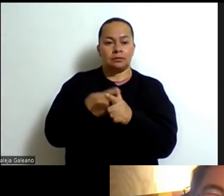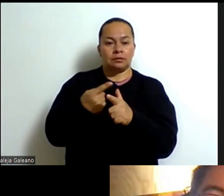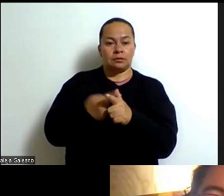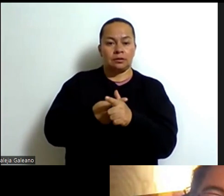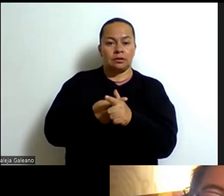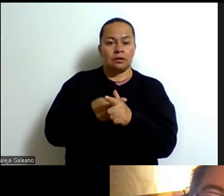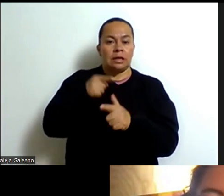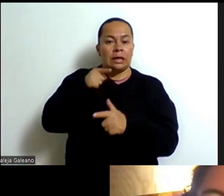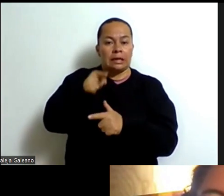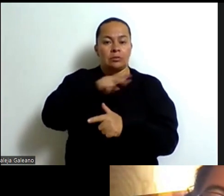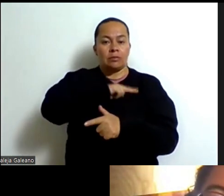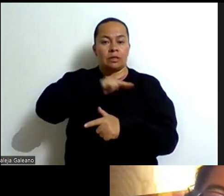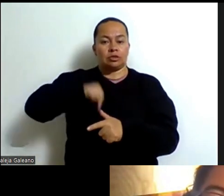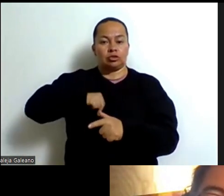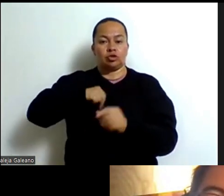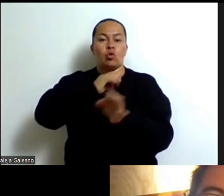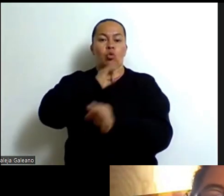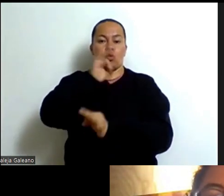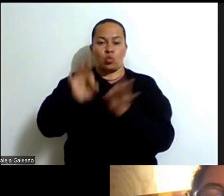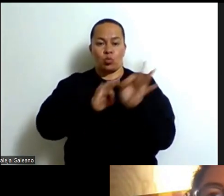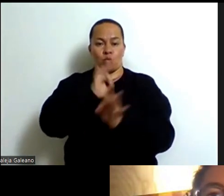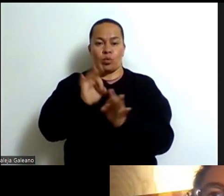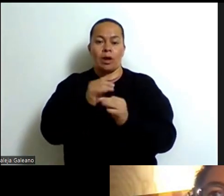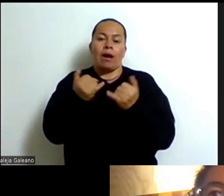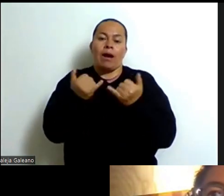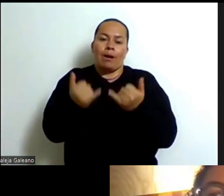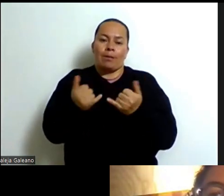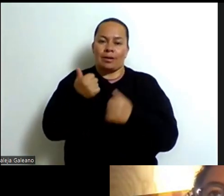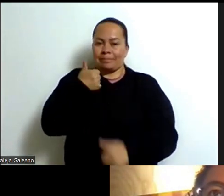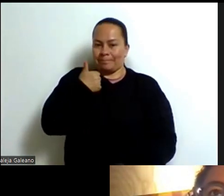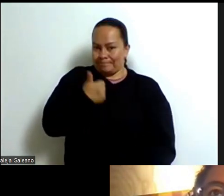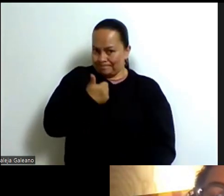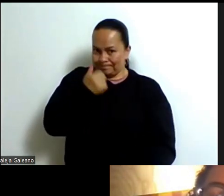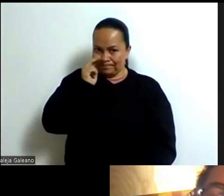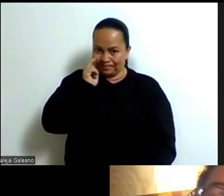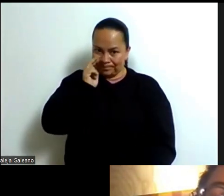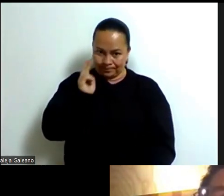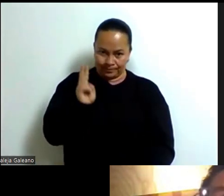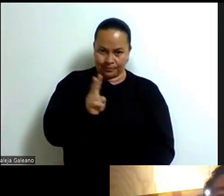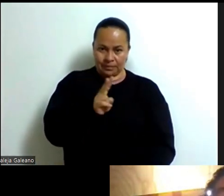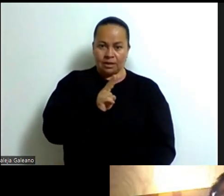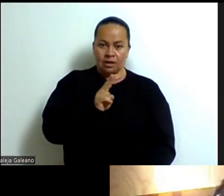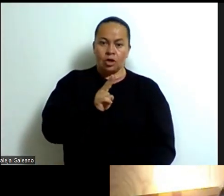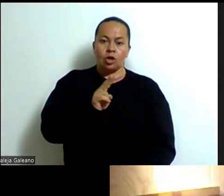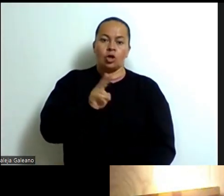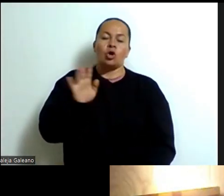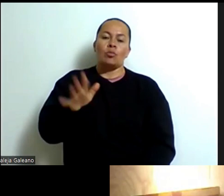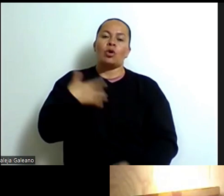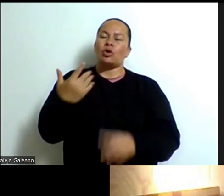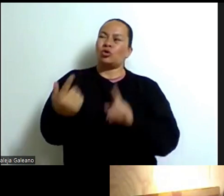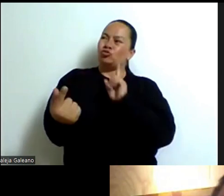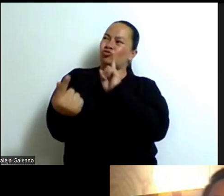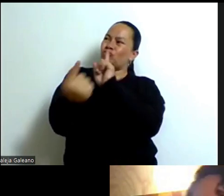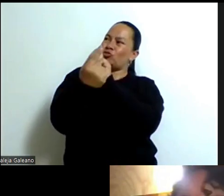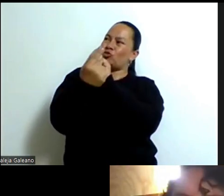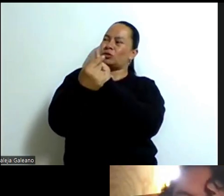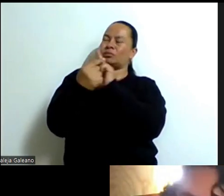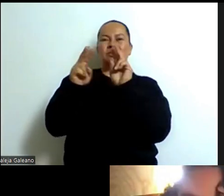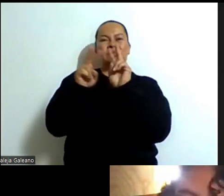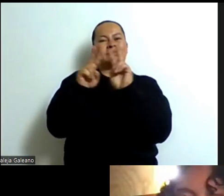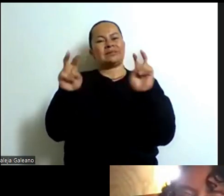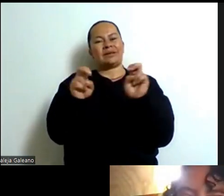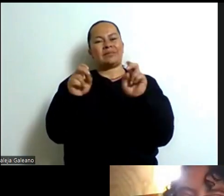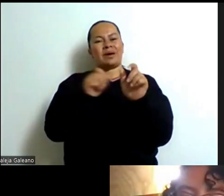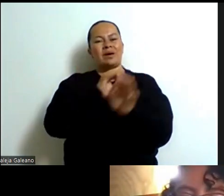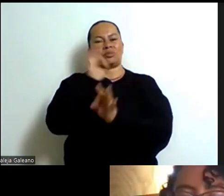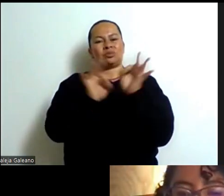para nosotros es cuidador ahora bien eh En con qué nos encontramos cuando hablamos de cuidador